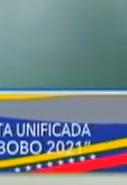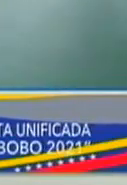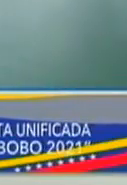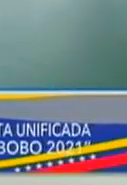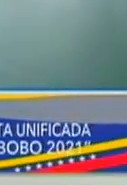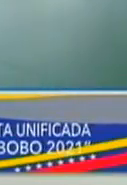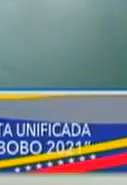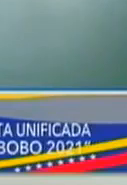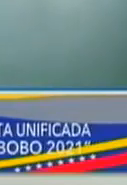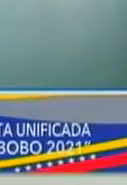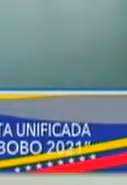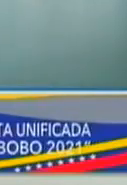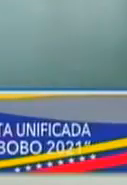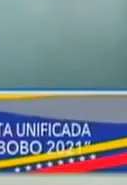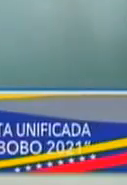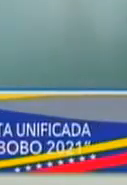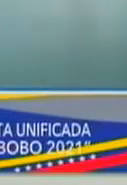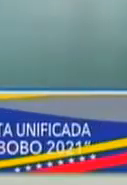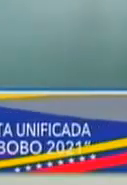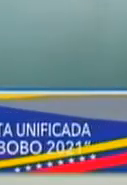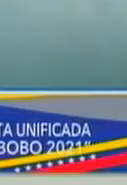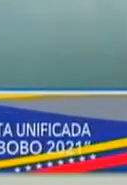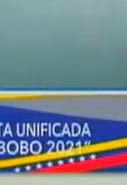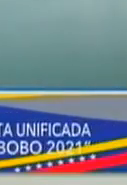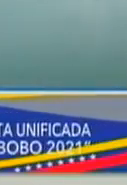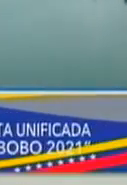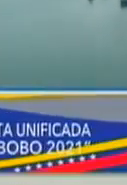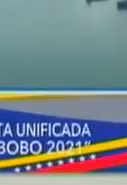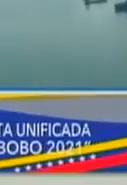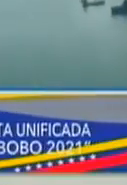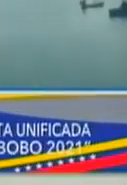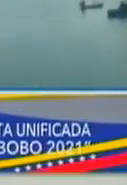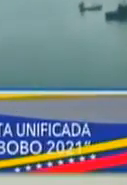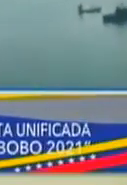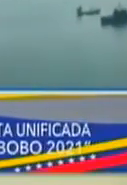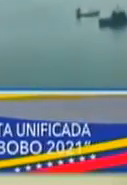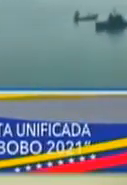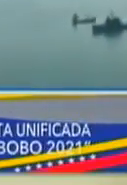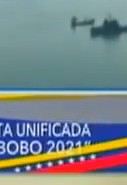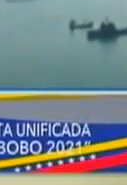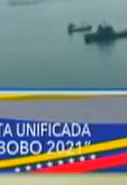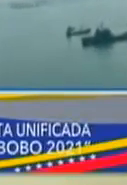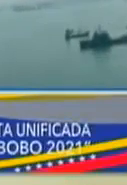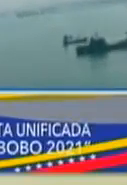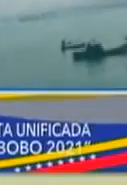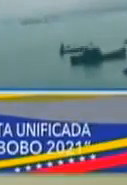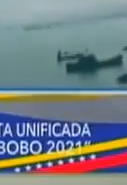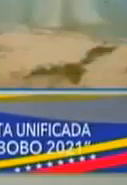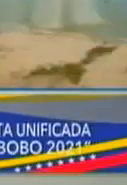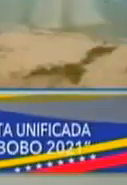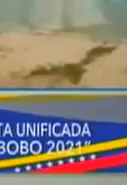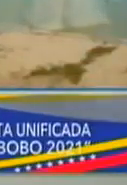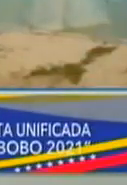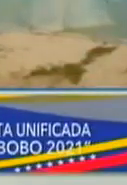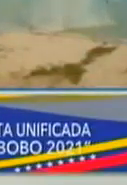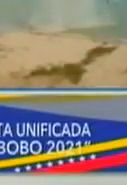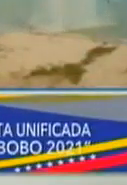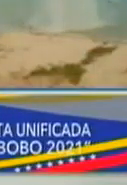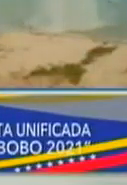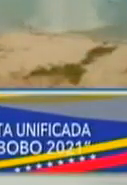Bolivariana del pueblo, muy poderosa, el poder militar del país para la defensa